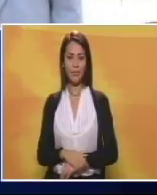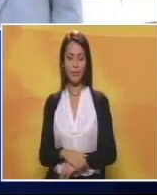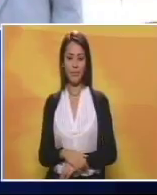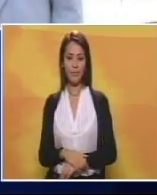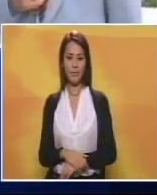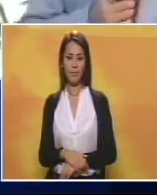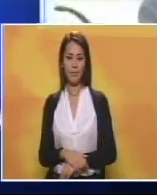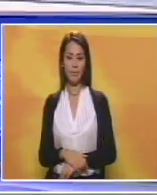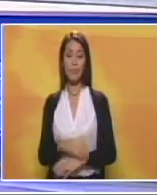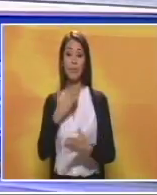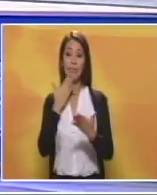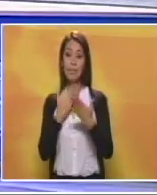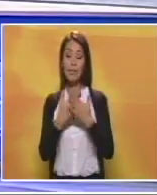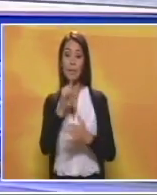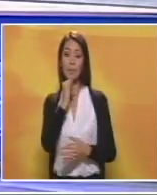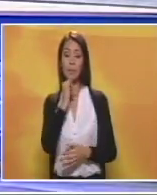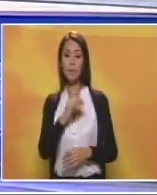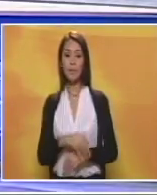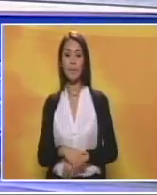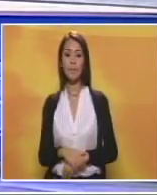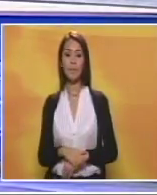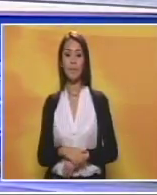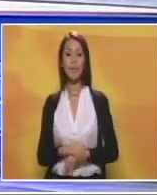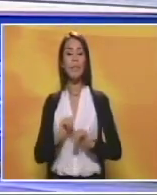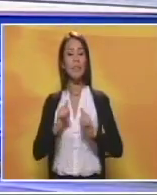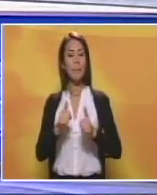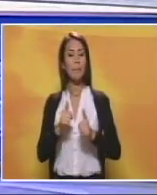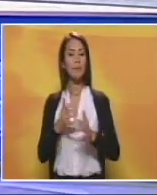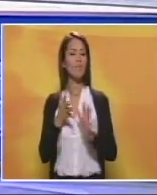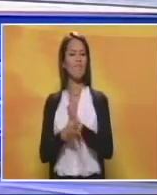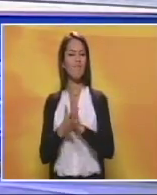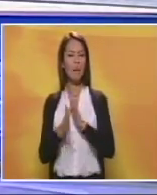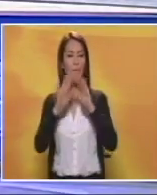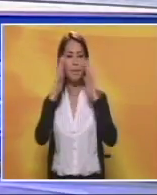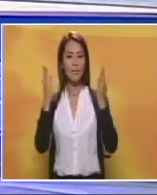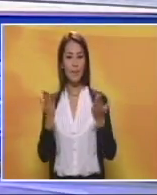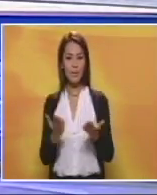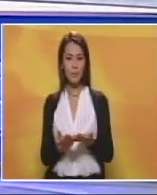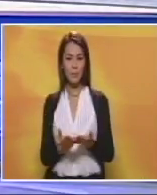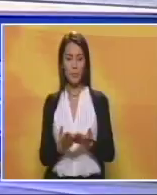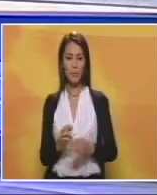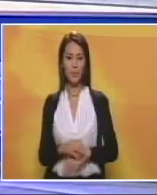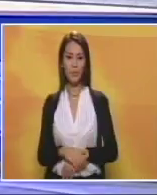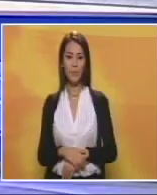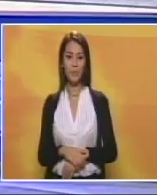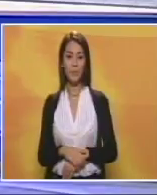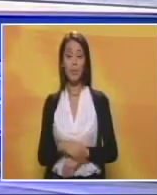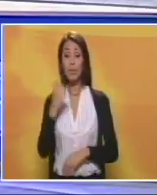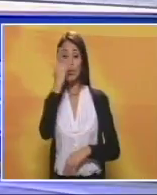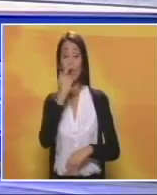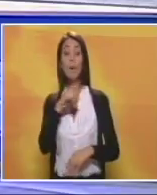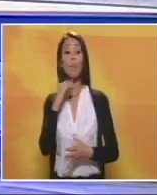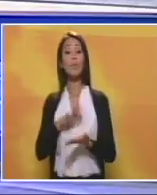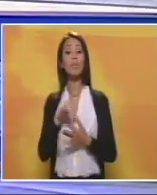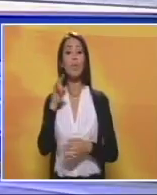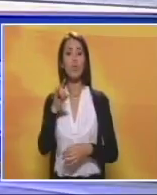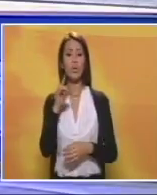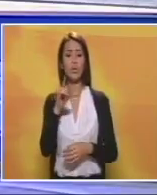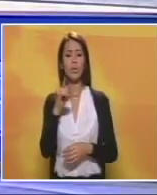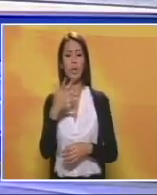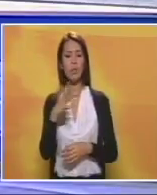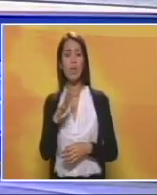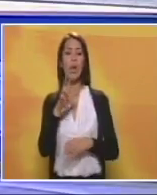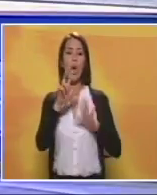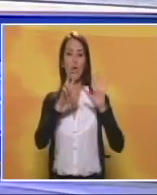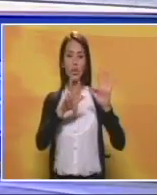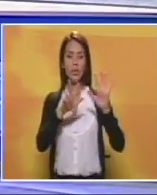Gracias, Santiago. Iniciamos el recorrido por las notas. Lo hacemos en Sudáfrica. Así es, donde murió este lunes a la edad de